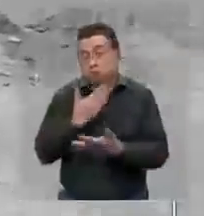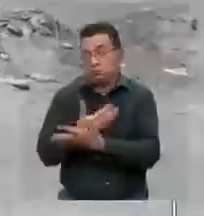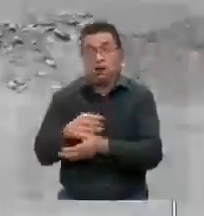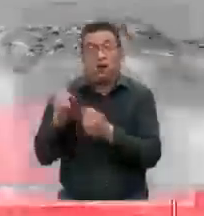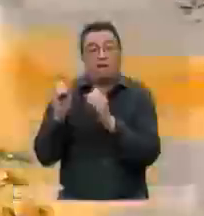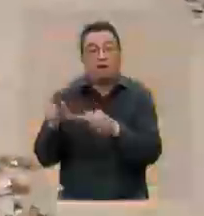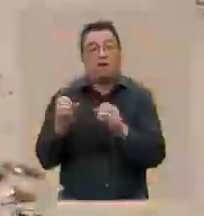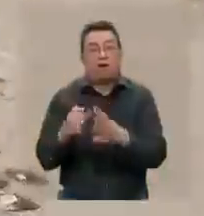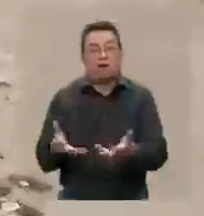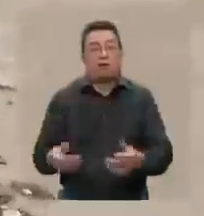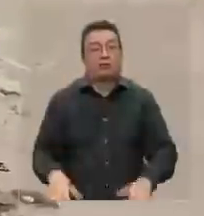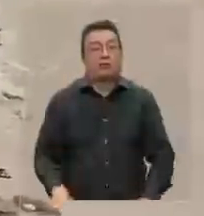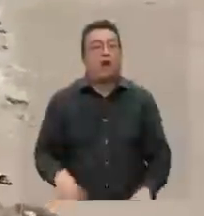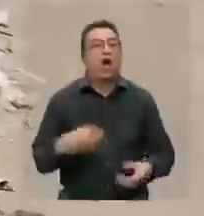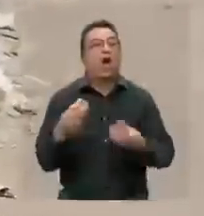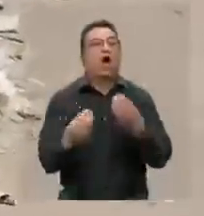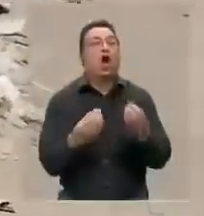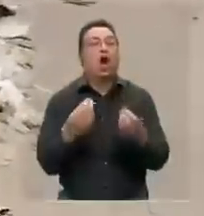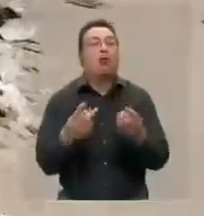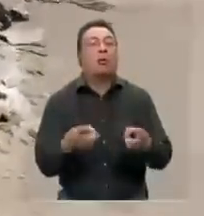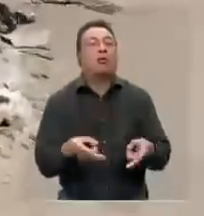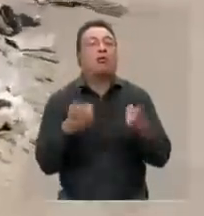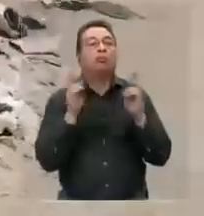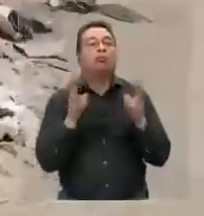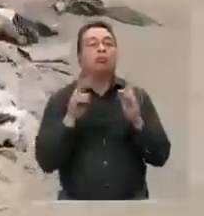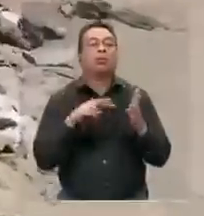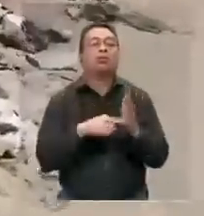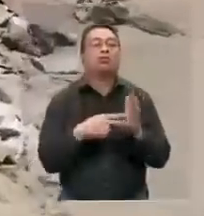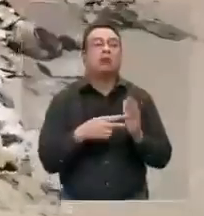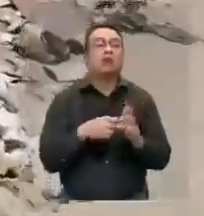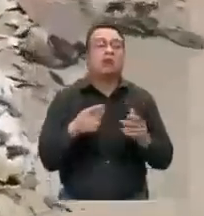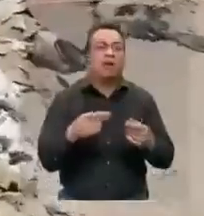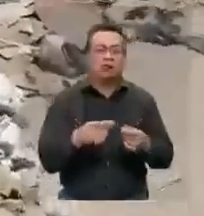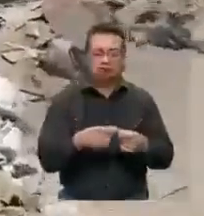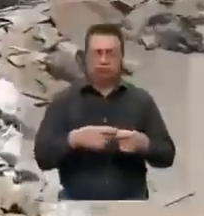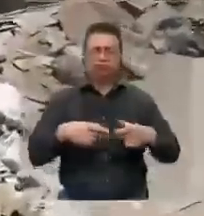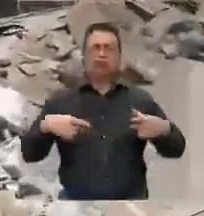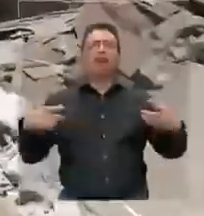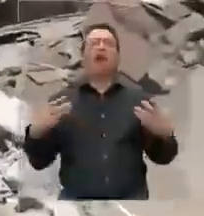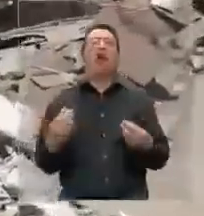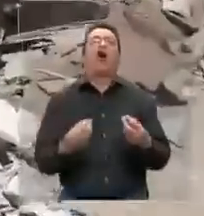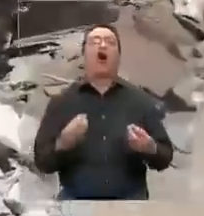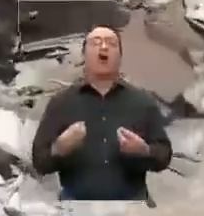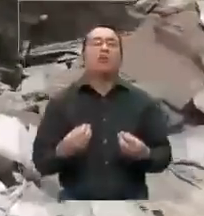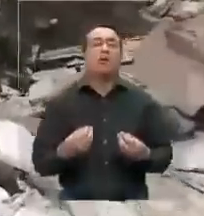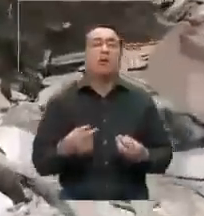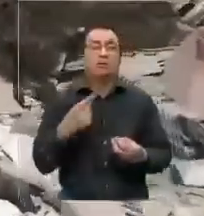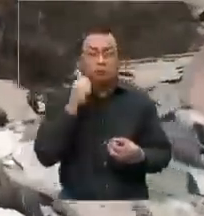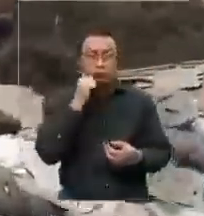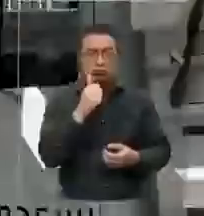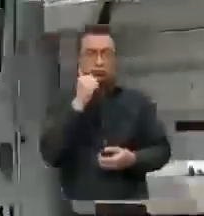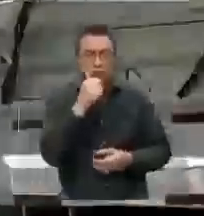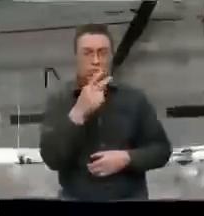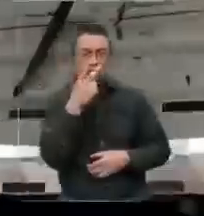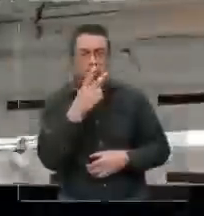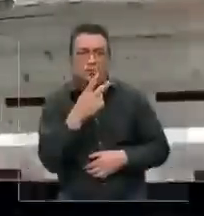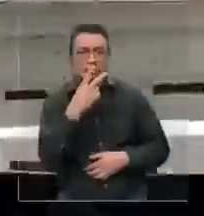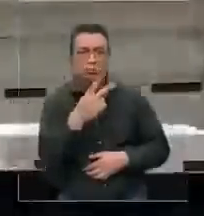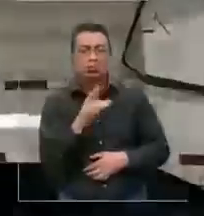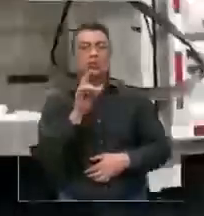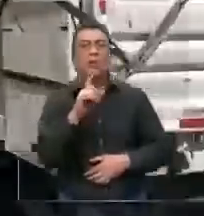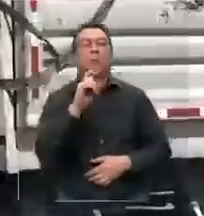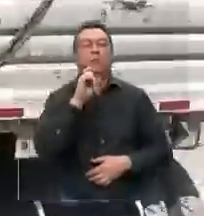también va a notar. ¿Cómo dejamos que este problema se saliera de control? Por días observamos a quienes son